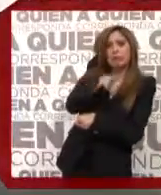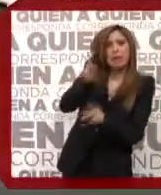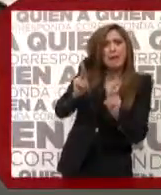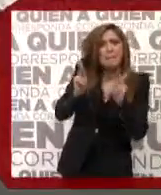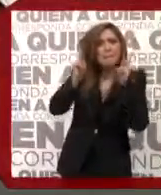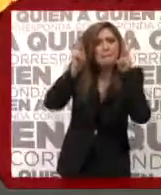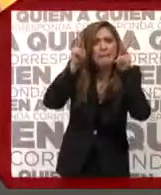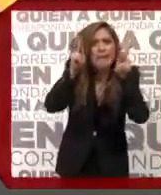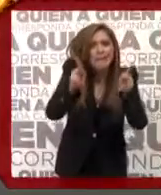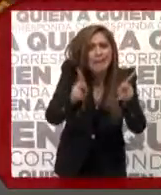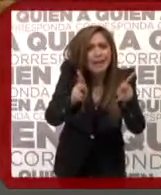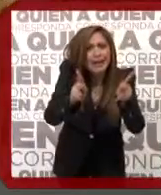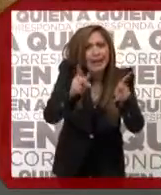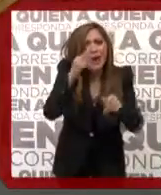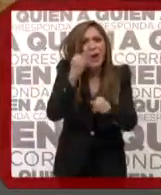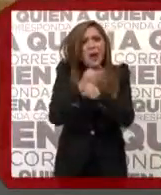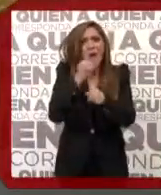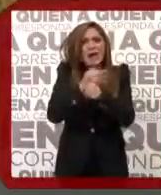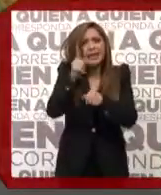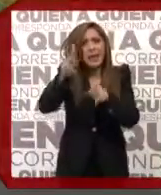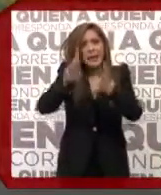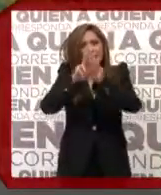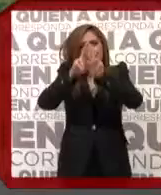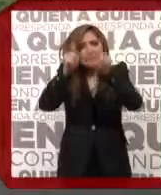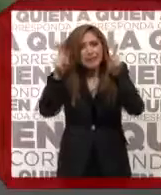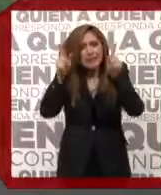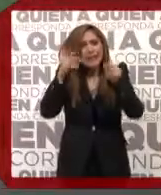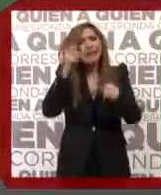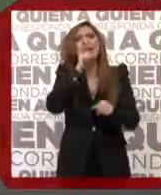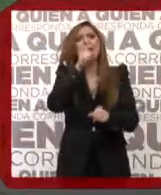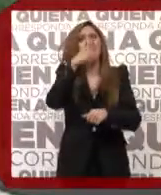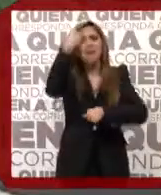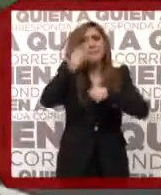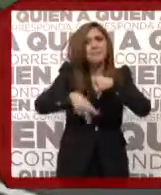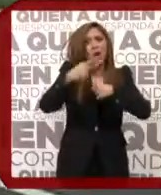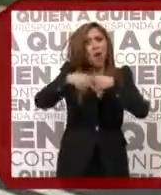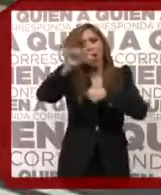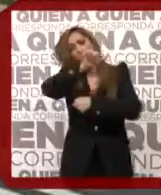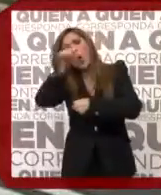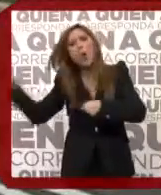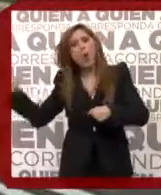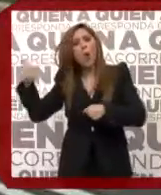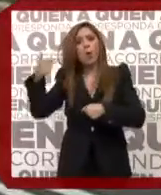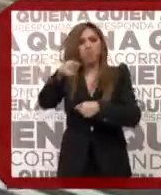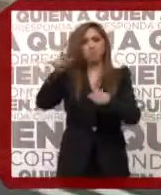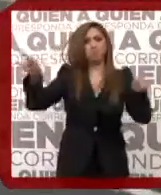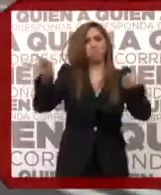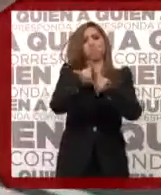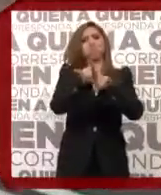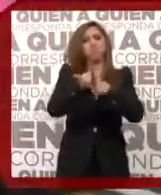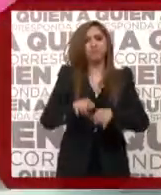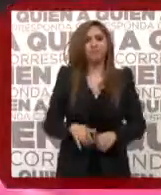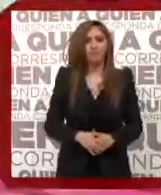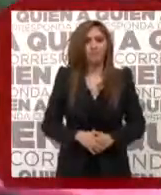periférico apenas librando la estructura rota y poniendo a más sin